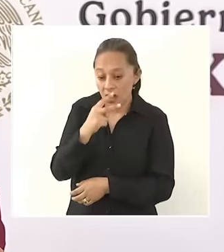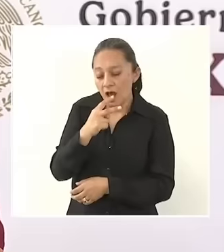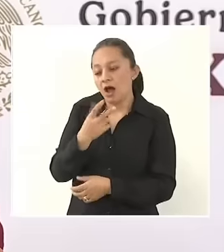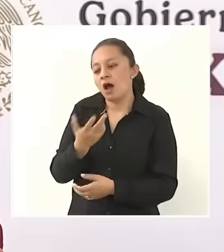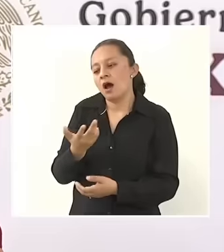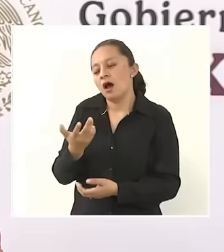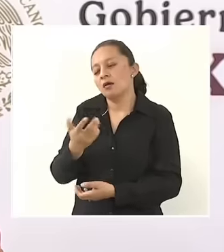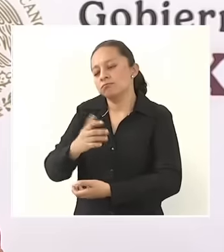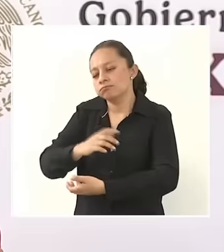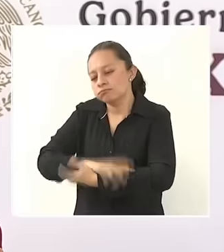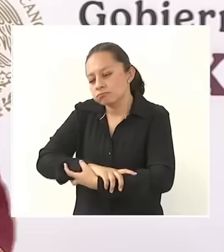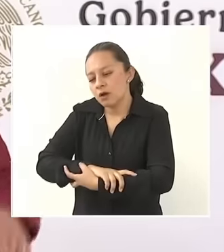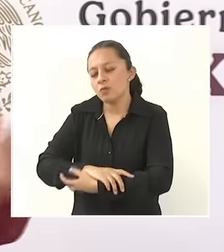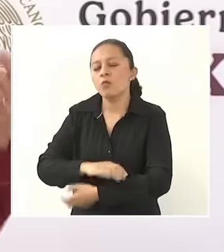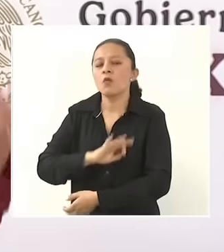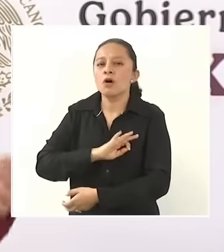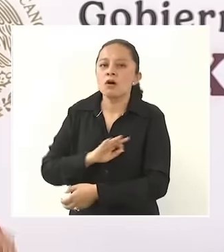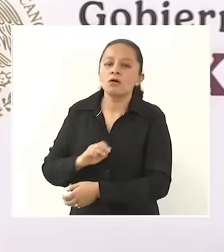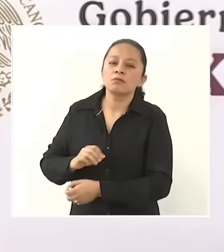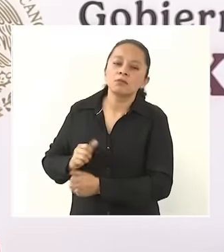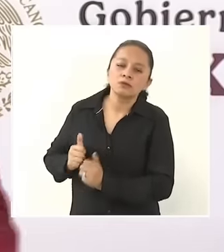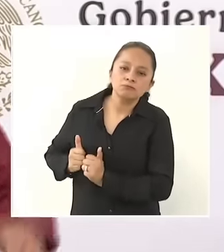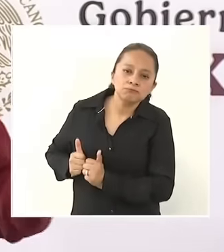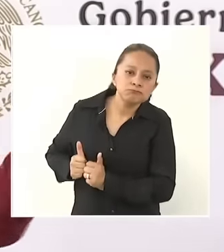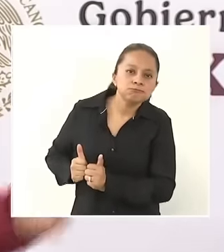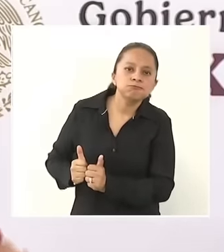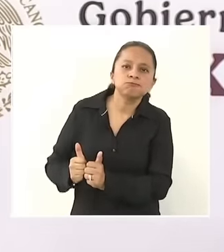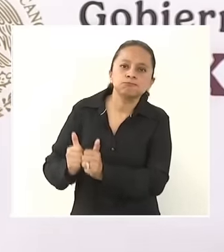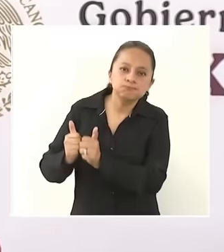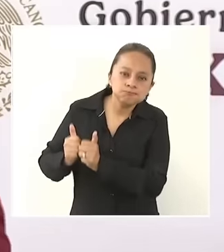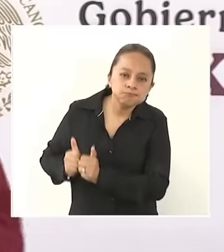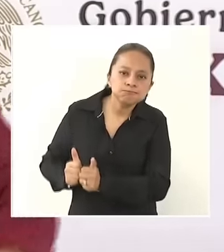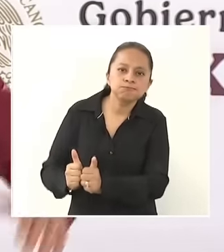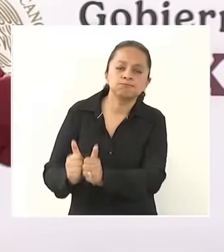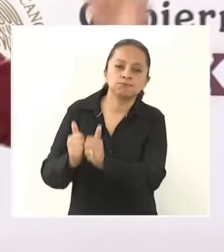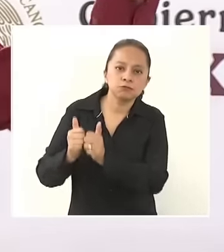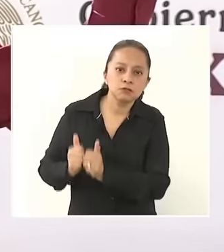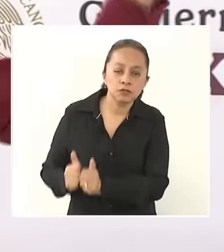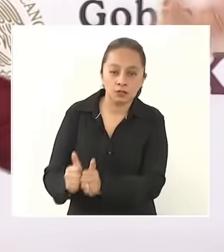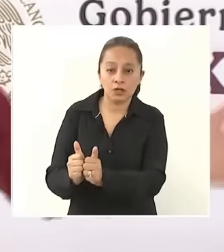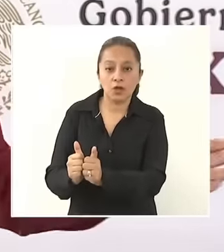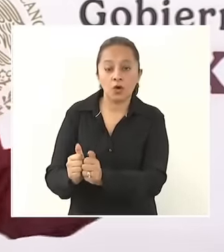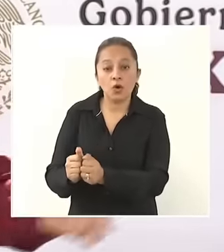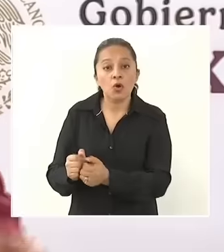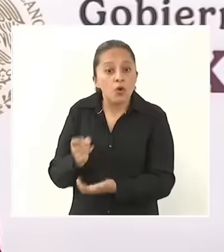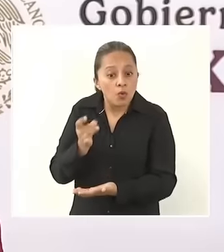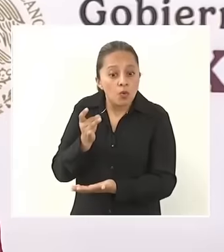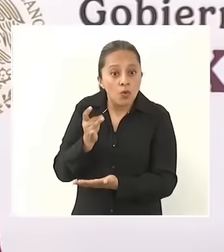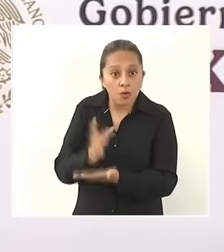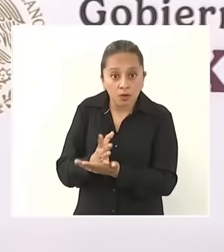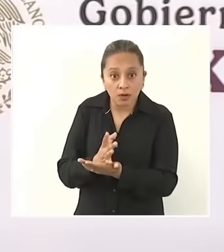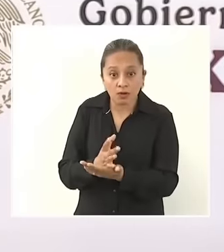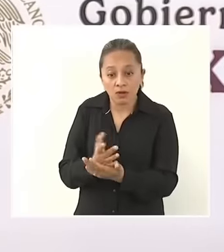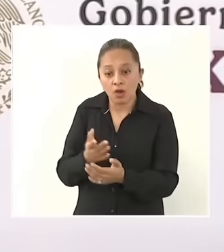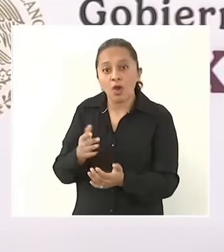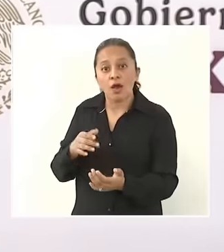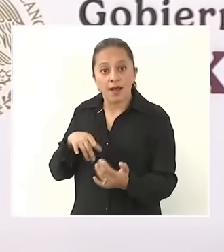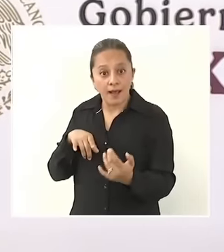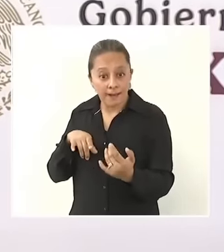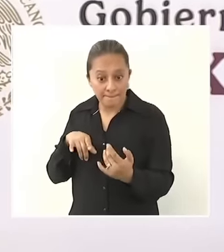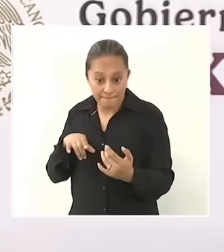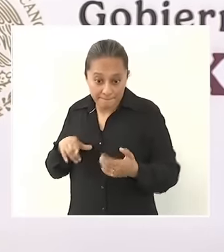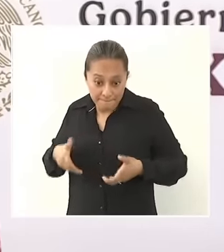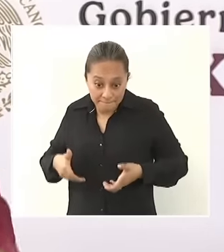para poder caminar. No solamente significa que nosotros construimos caminos amplios donde quepamos todos